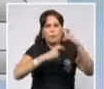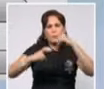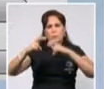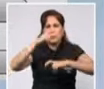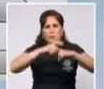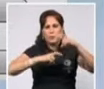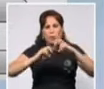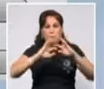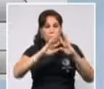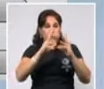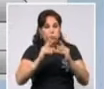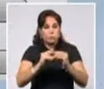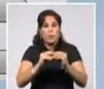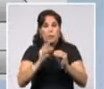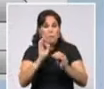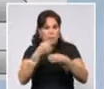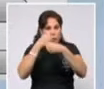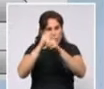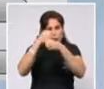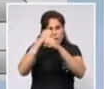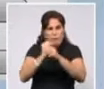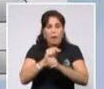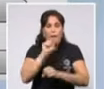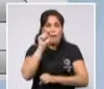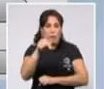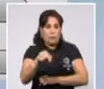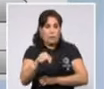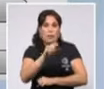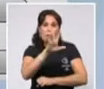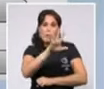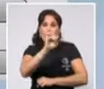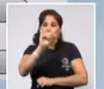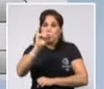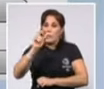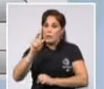total de muestras estudiadas hasta ahora,